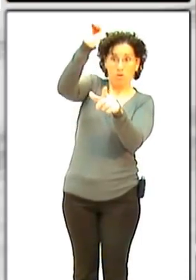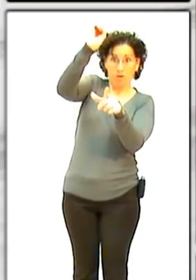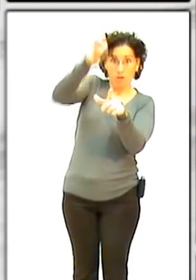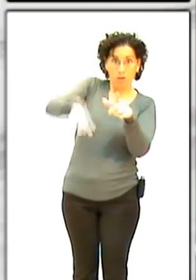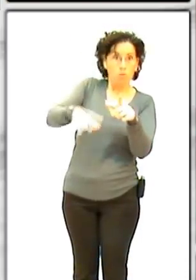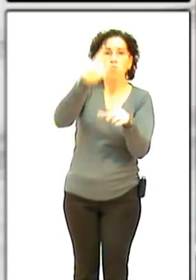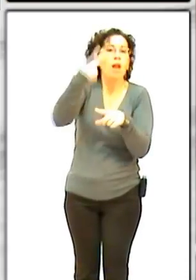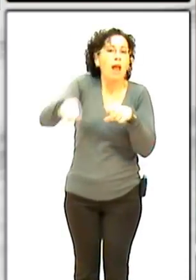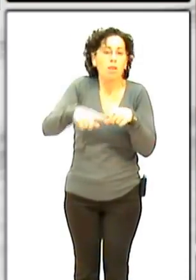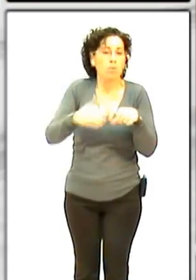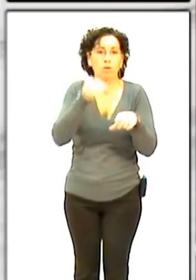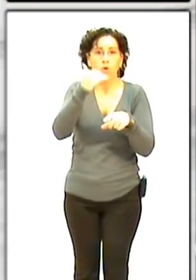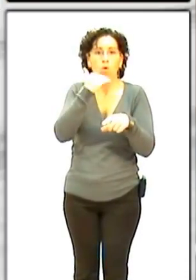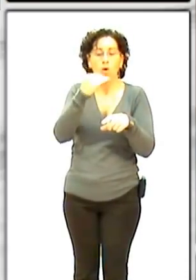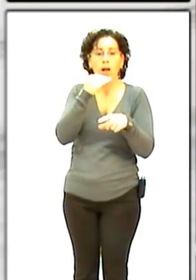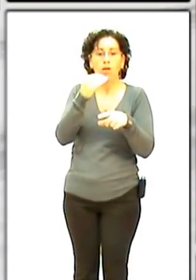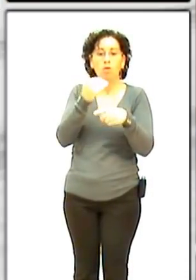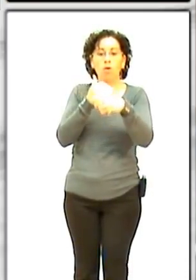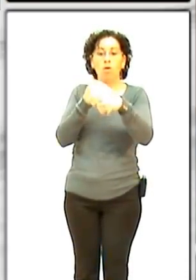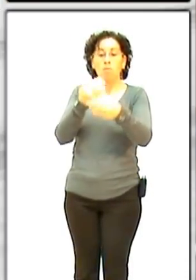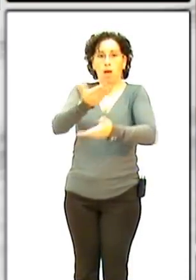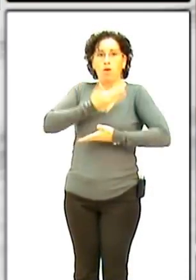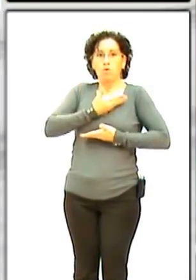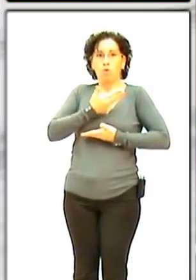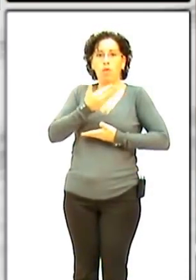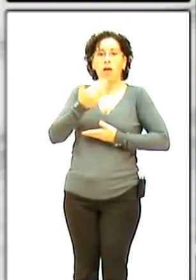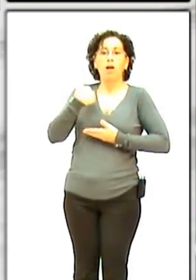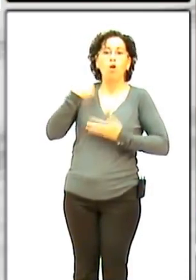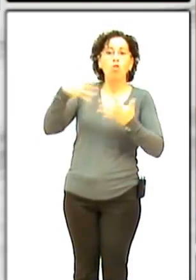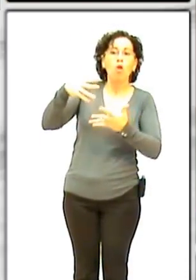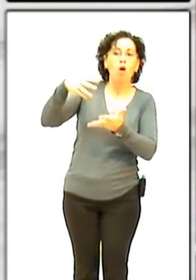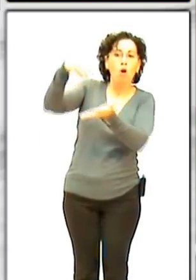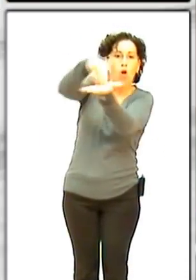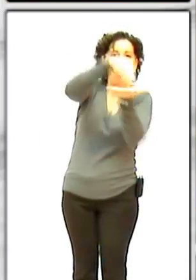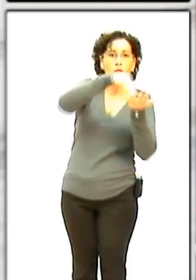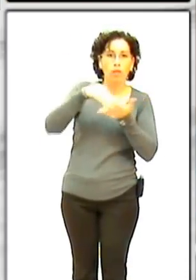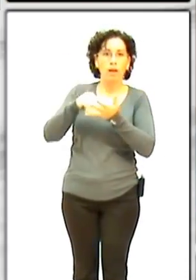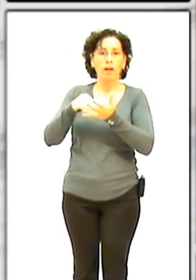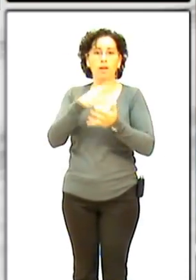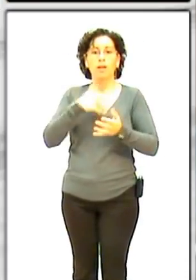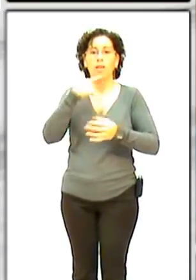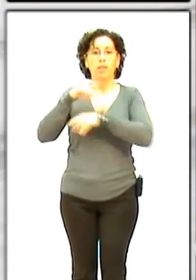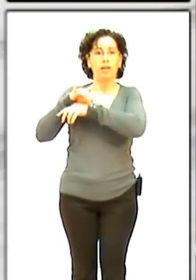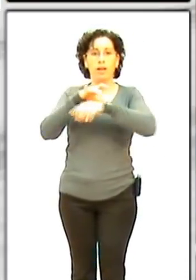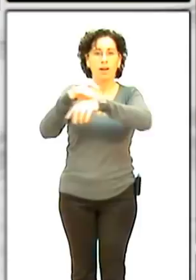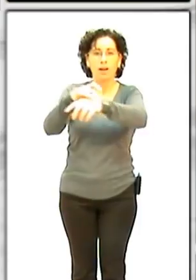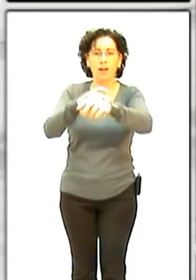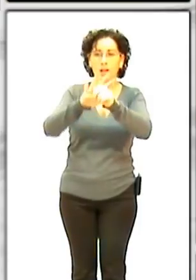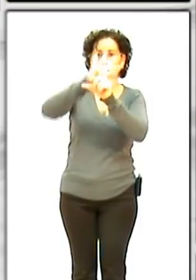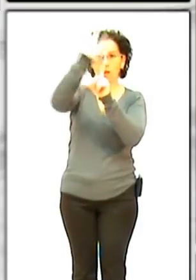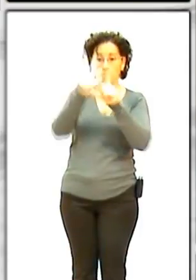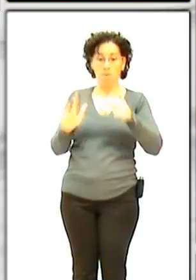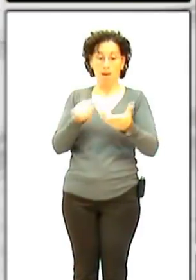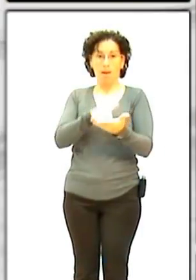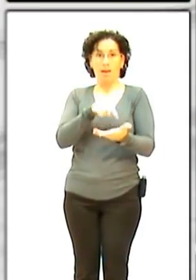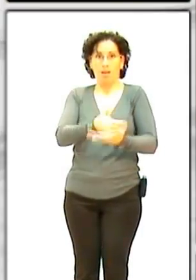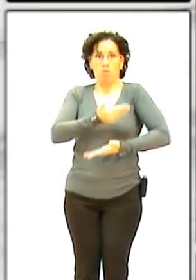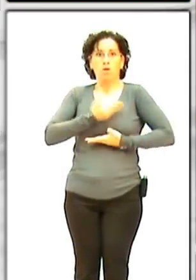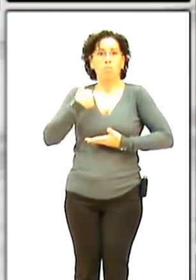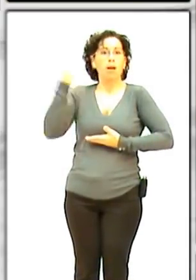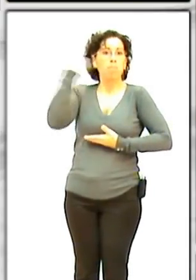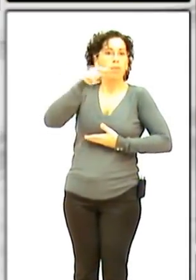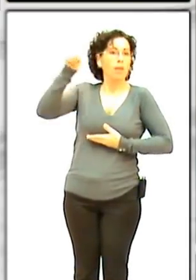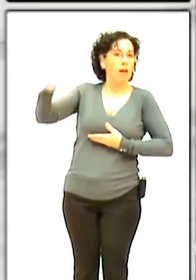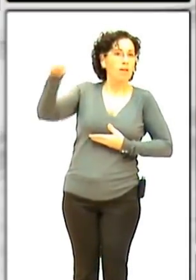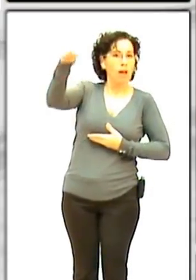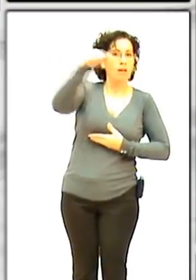visual, bien por un tracking visual en sí mismo, que es identificando marcadores o identificando imágenes concretas, o por un